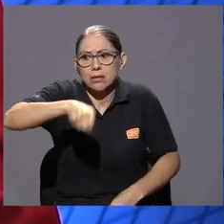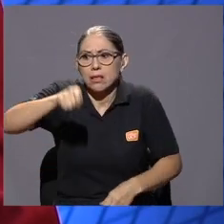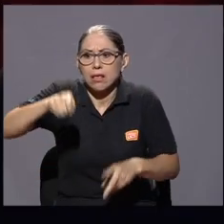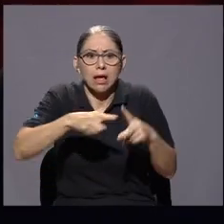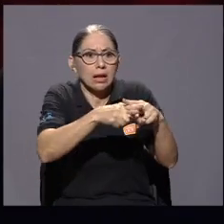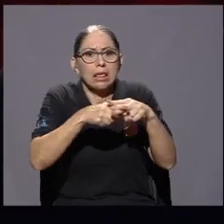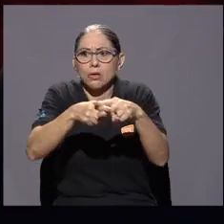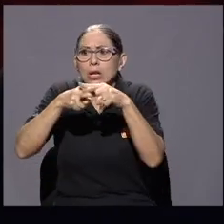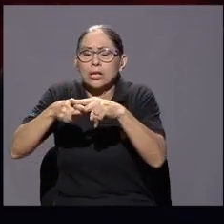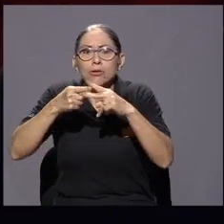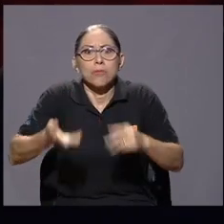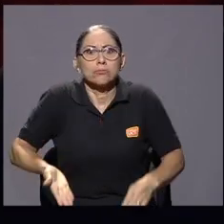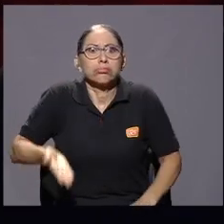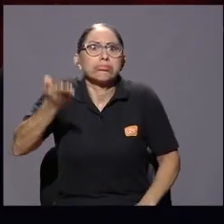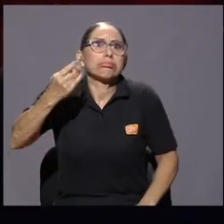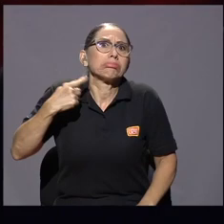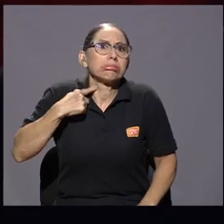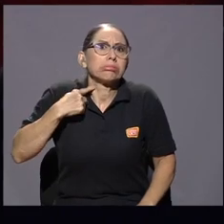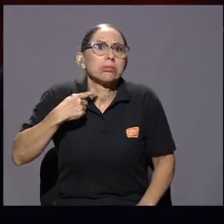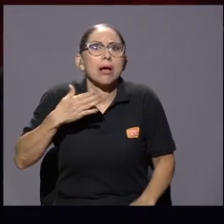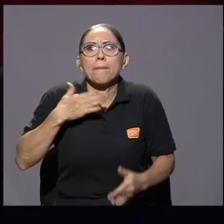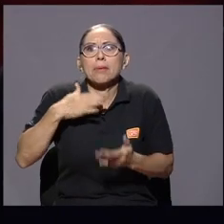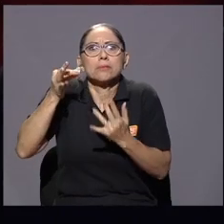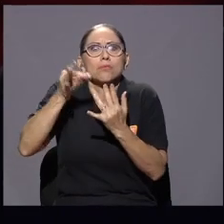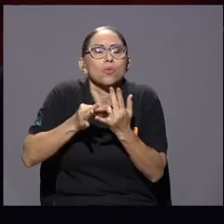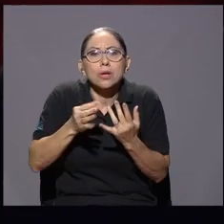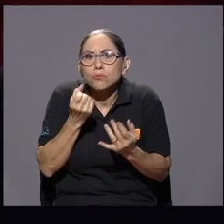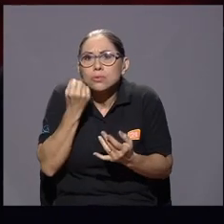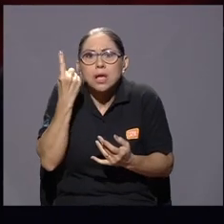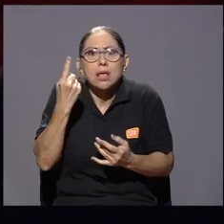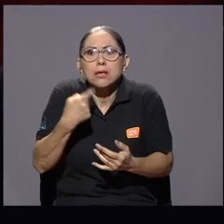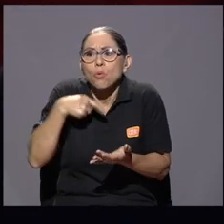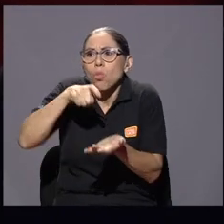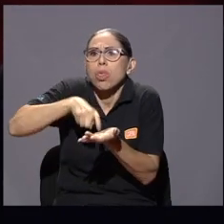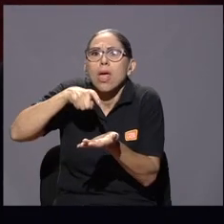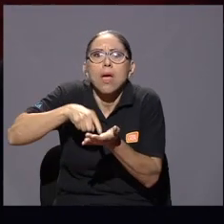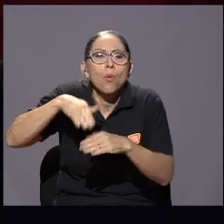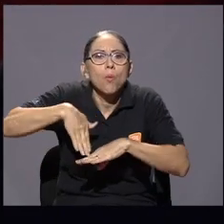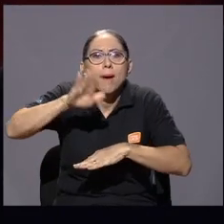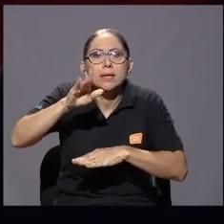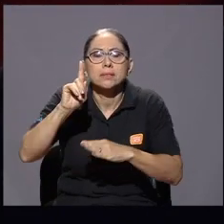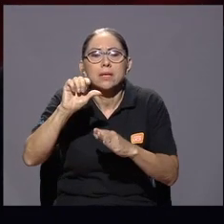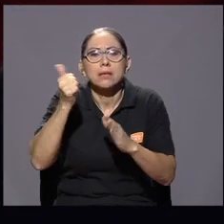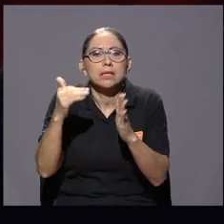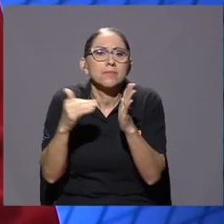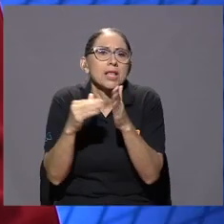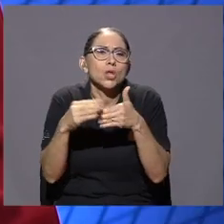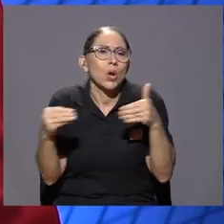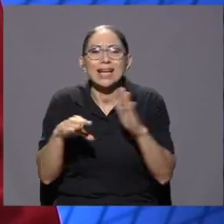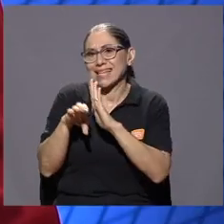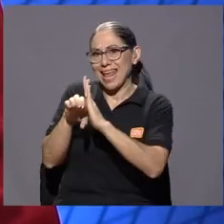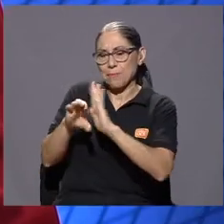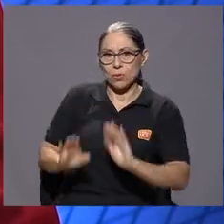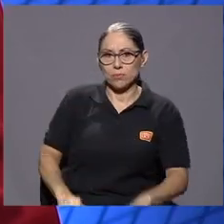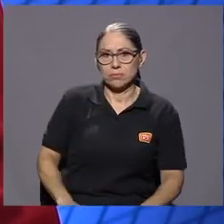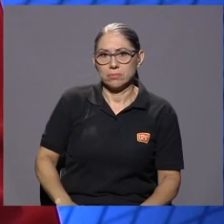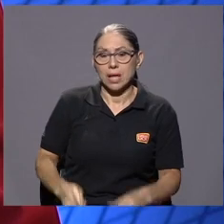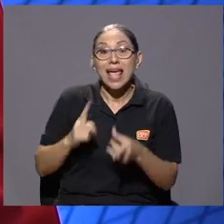disparó. Y no hay manera de que entienda que yo tengo una deuda de más de 10 mil dólares, por